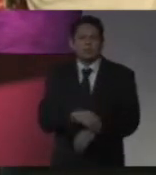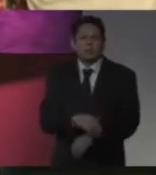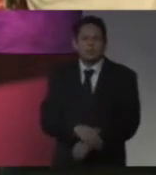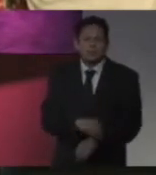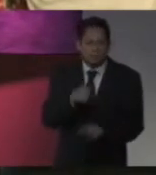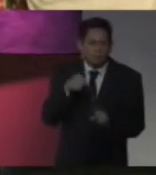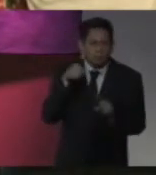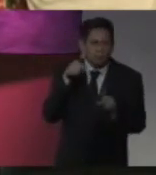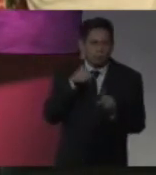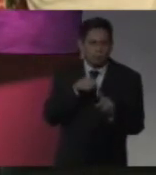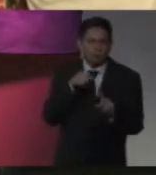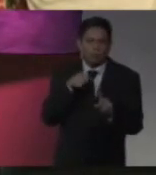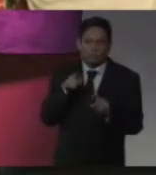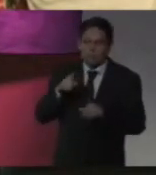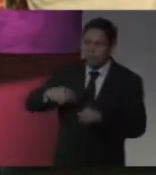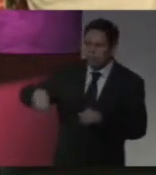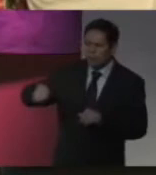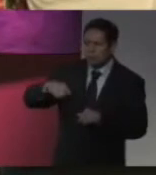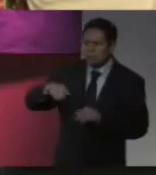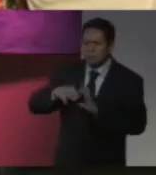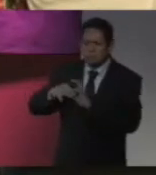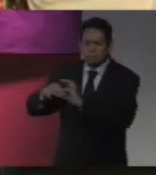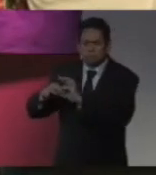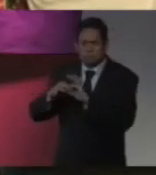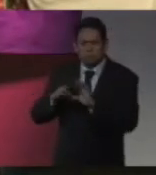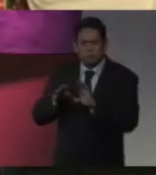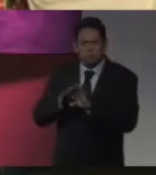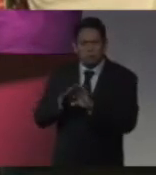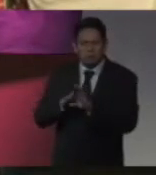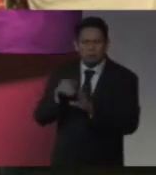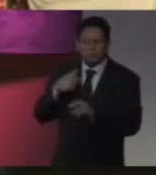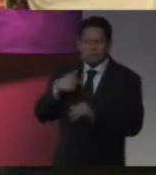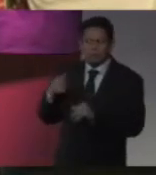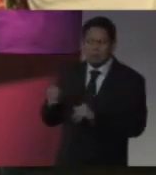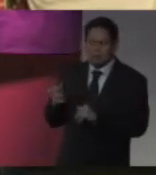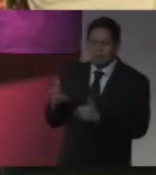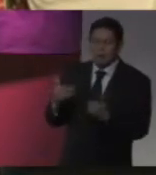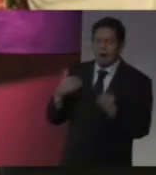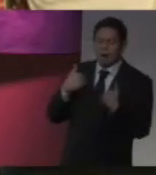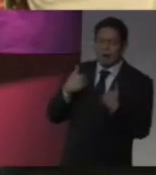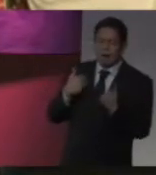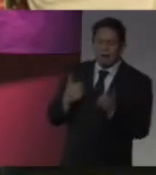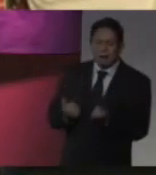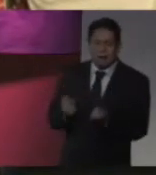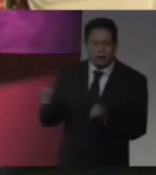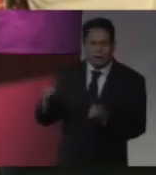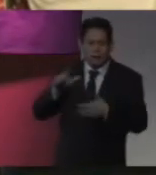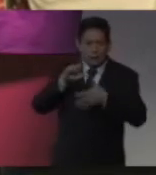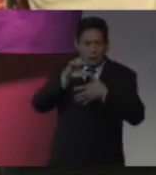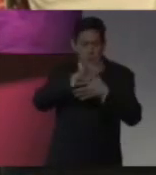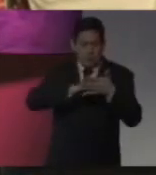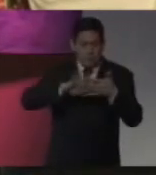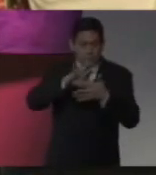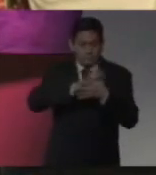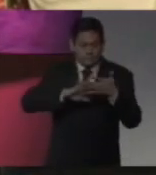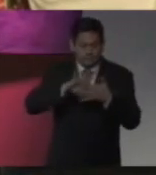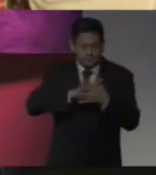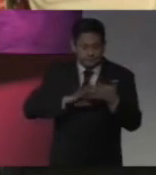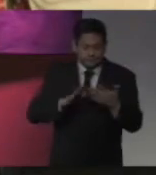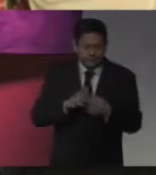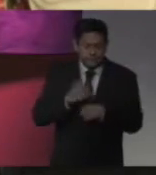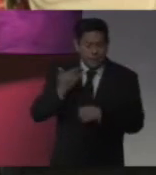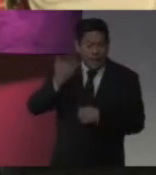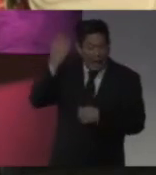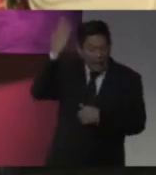concreto de cómo he recuperado yo en el área de Mesoamérica, cómo se